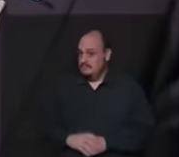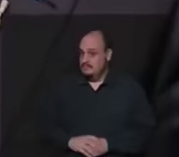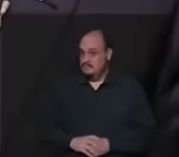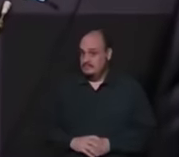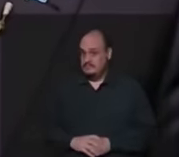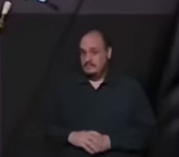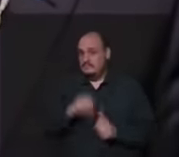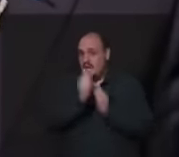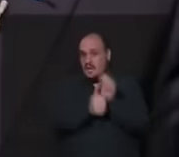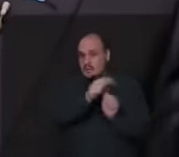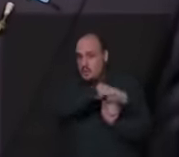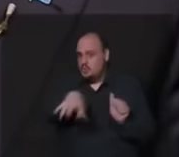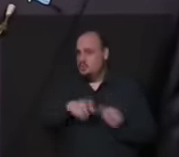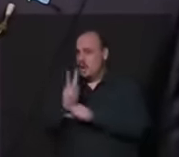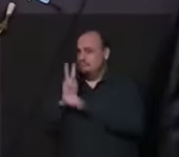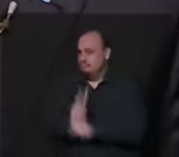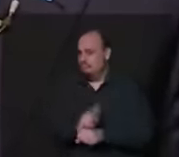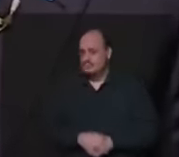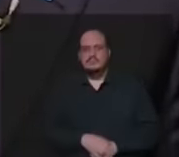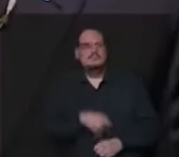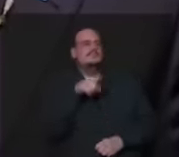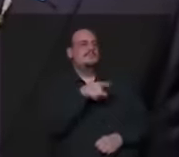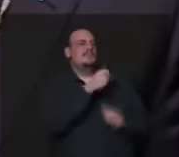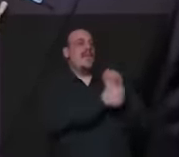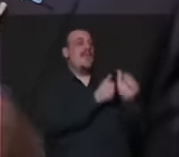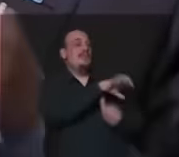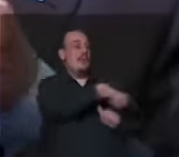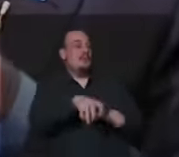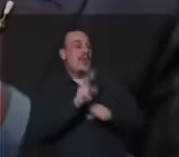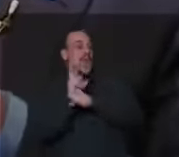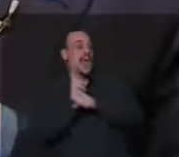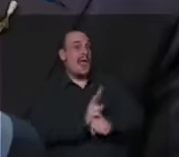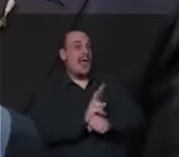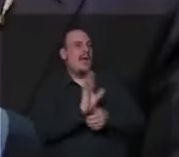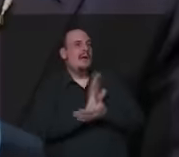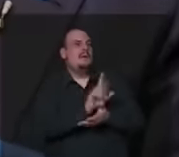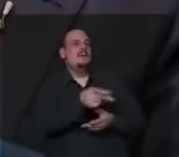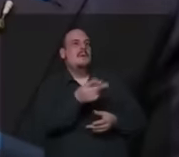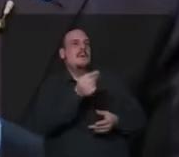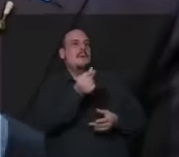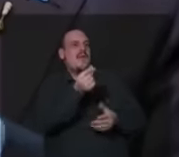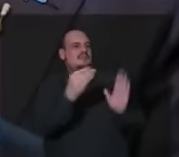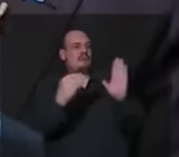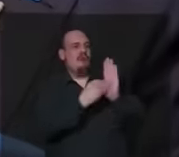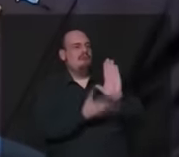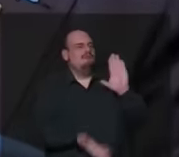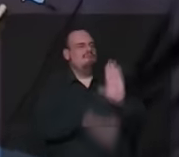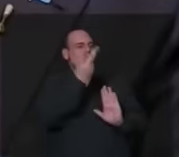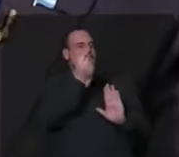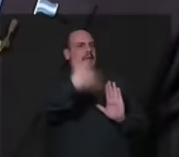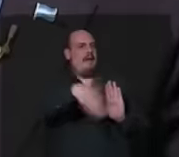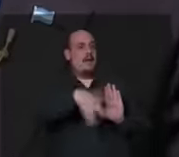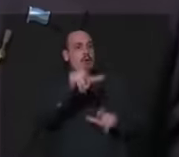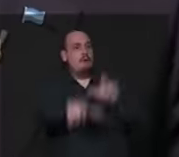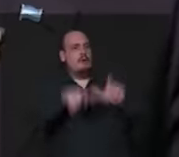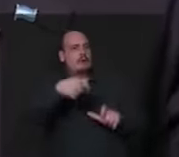nuestra industria. Pero cuando vos estás hablando de proteger, es poner un precio por encima del equilibrio, con lo cual obligás a los argentinos de bien a